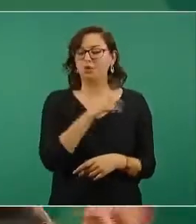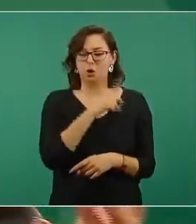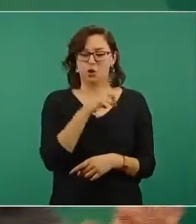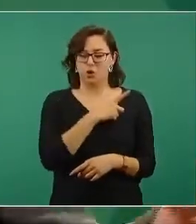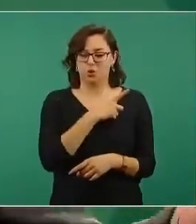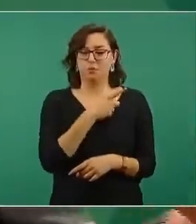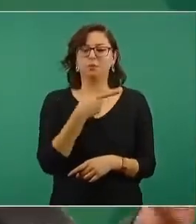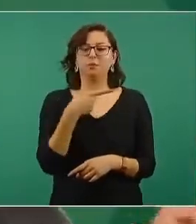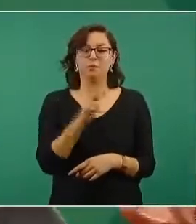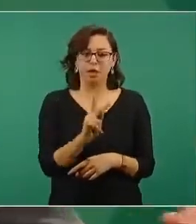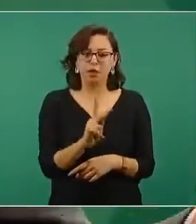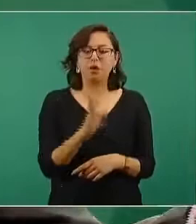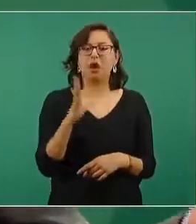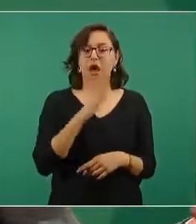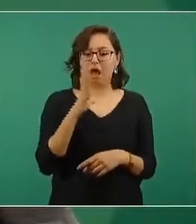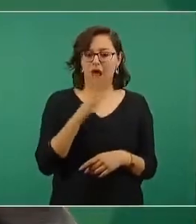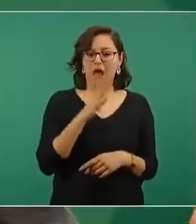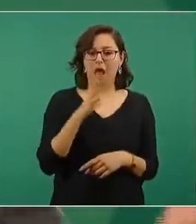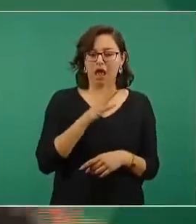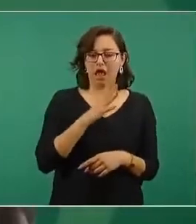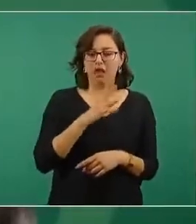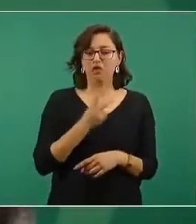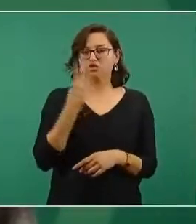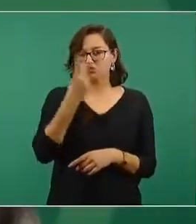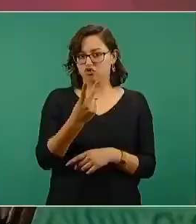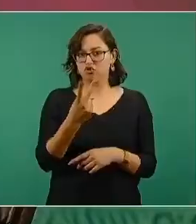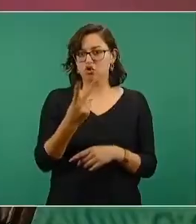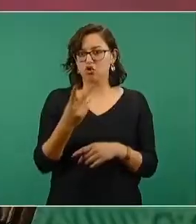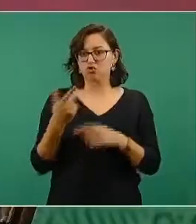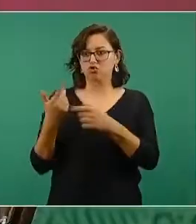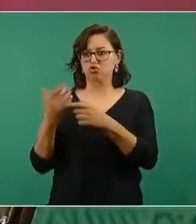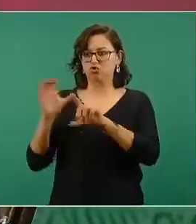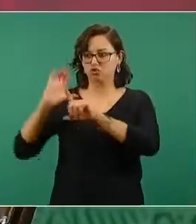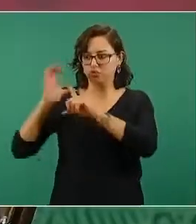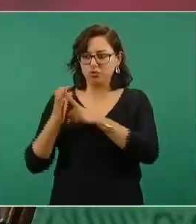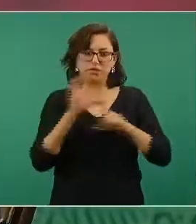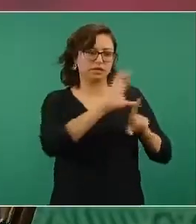como 2 cuerpos importantes. Uno es el componente